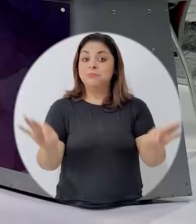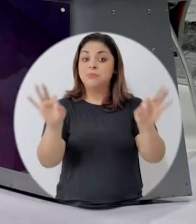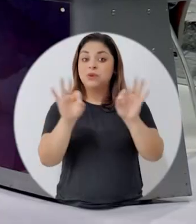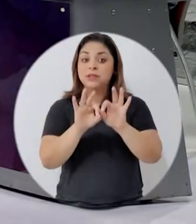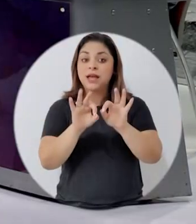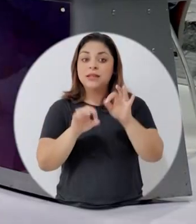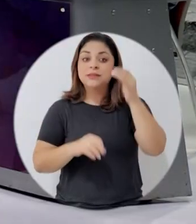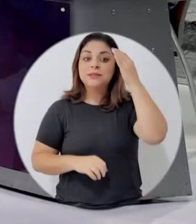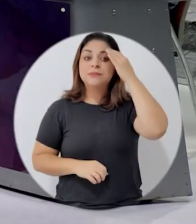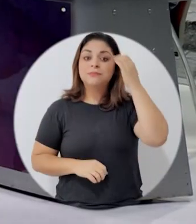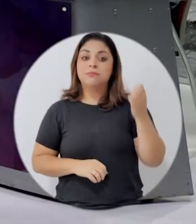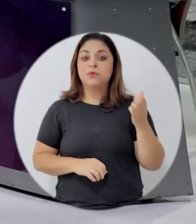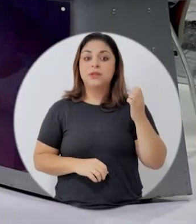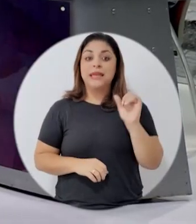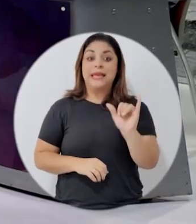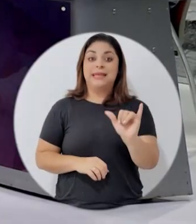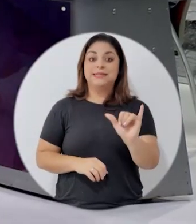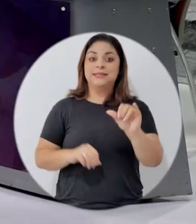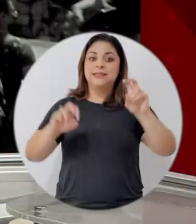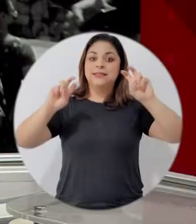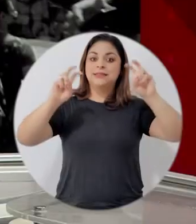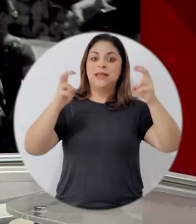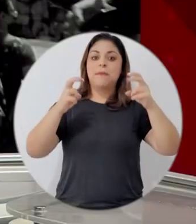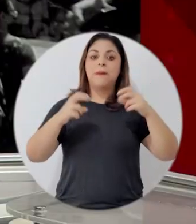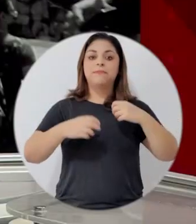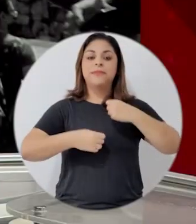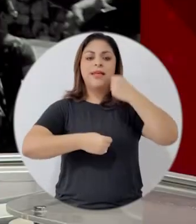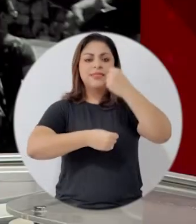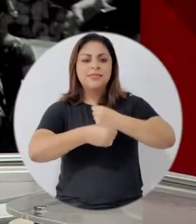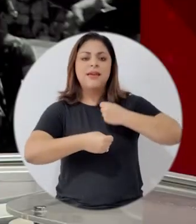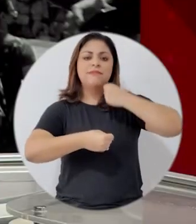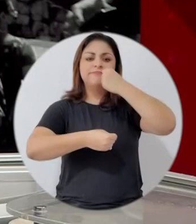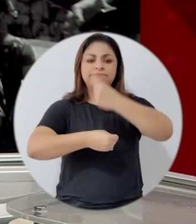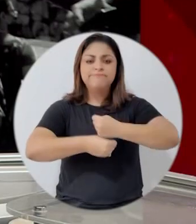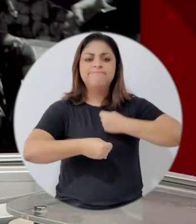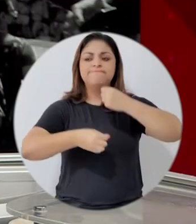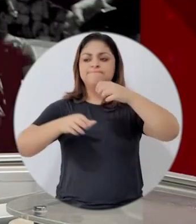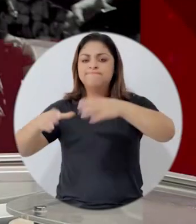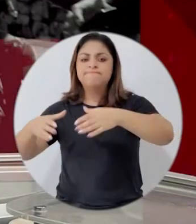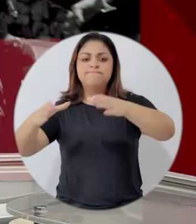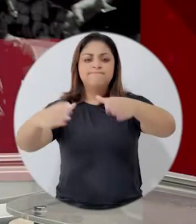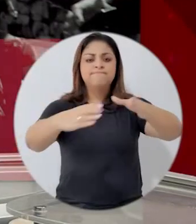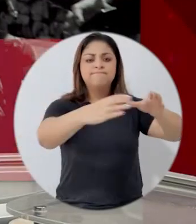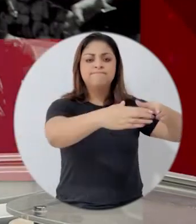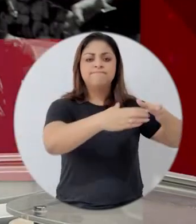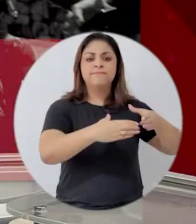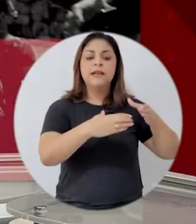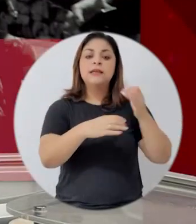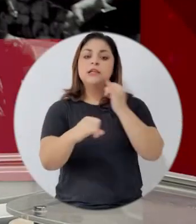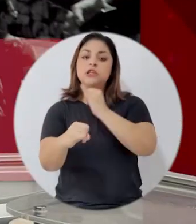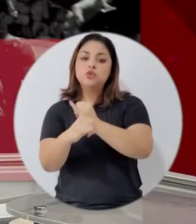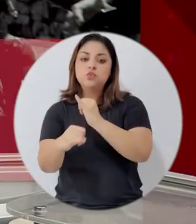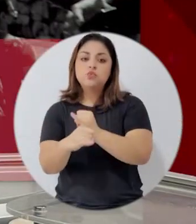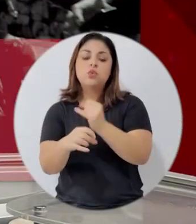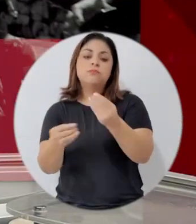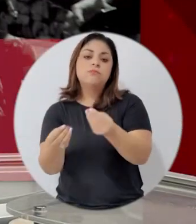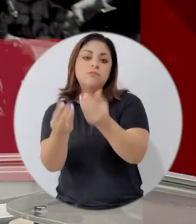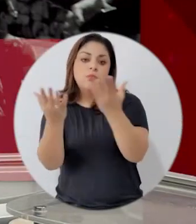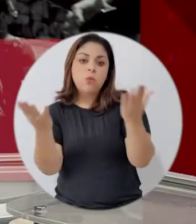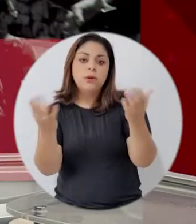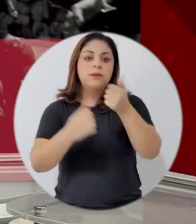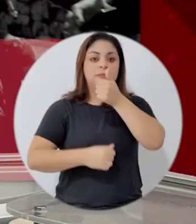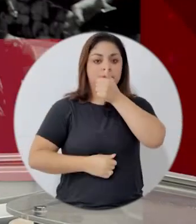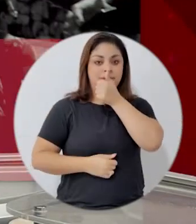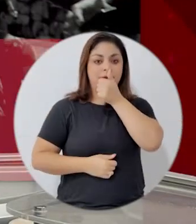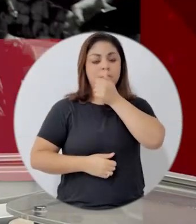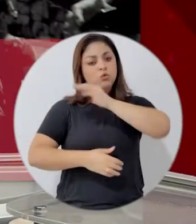usted dice, es un asunto en el que trabajan instituciones y entidades públicas y privadas, pero que nos involucra de alguna forma a